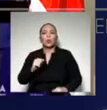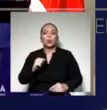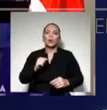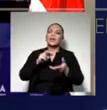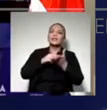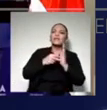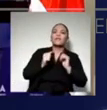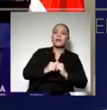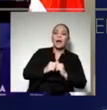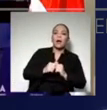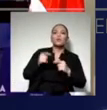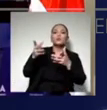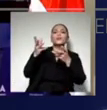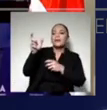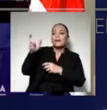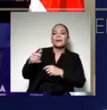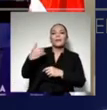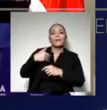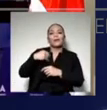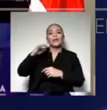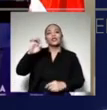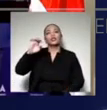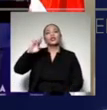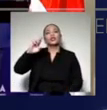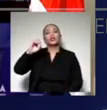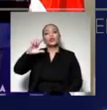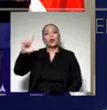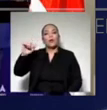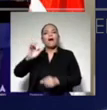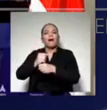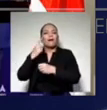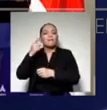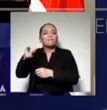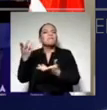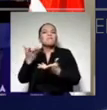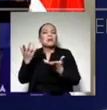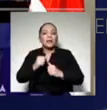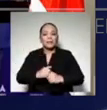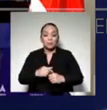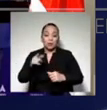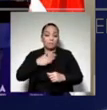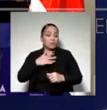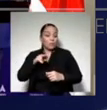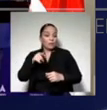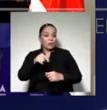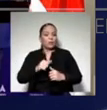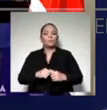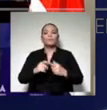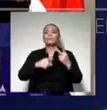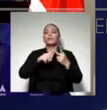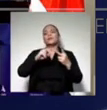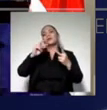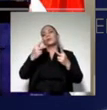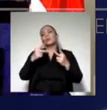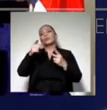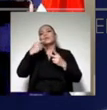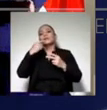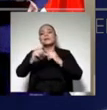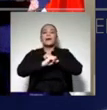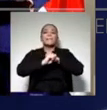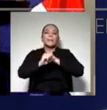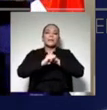que ese troll hiciera, por un lado. Y con respecto, doña Jocelyn, a la campaña, ¿por qué sería una campaña de salud, como usted